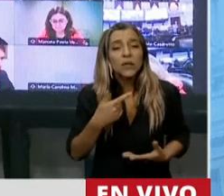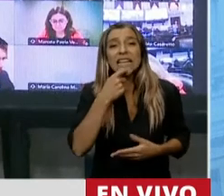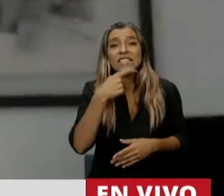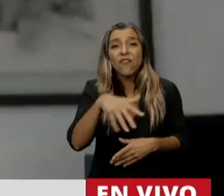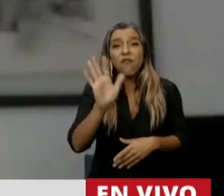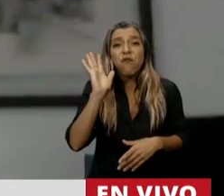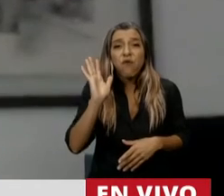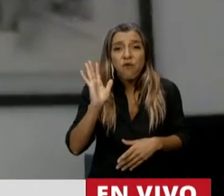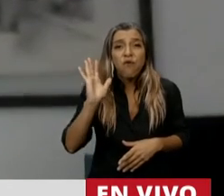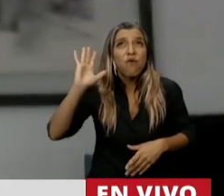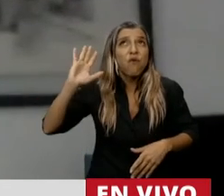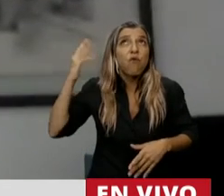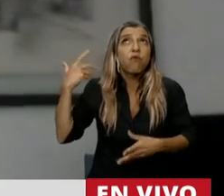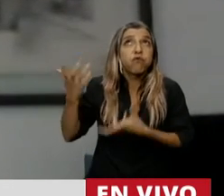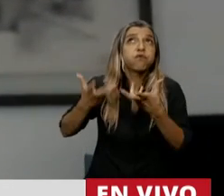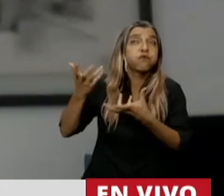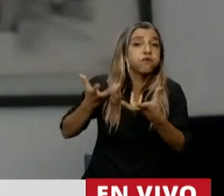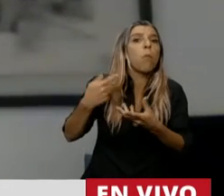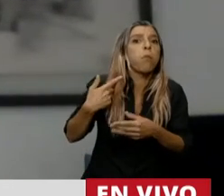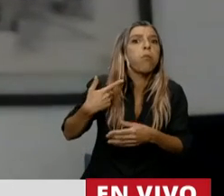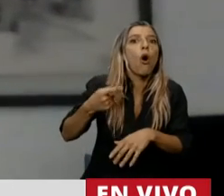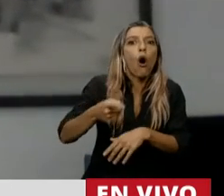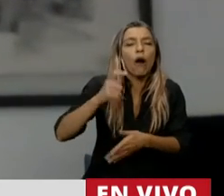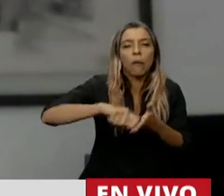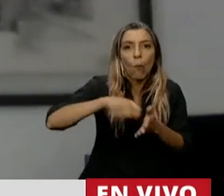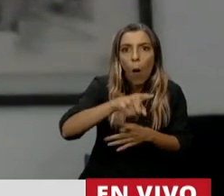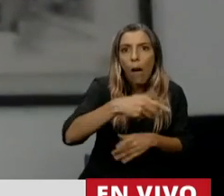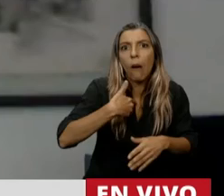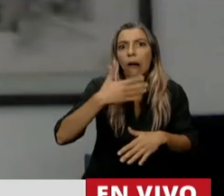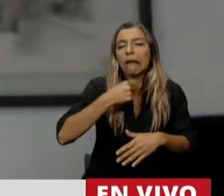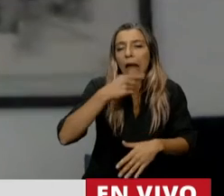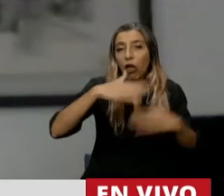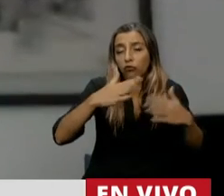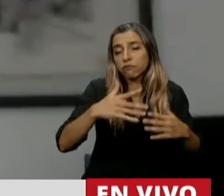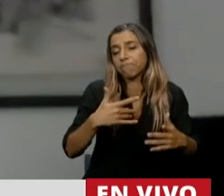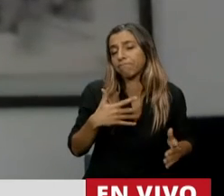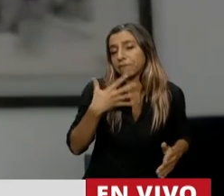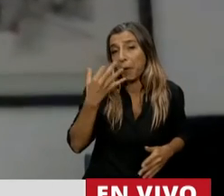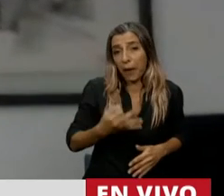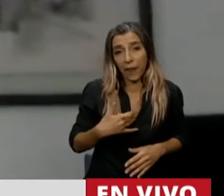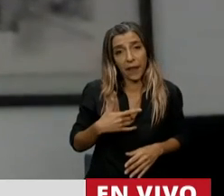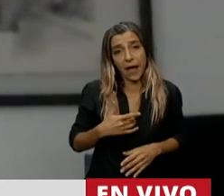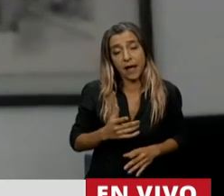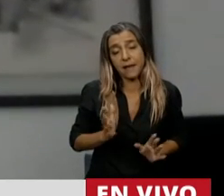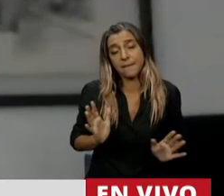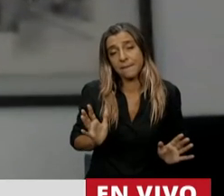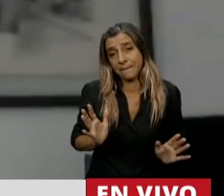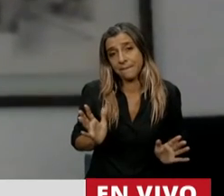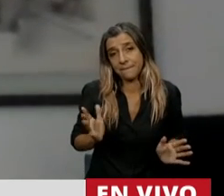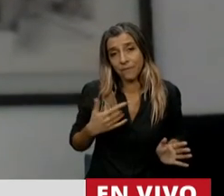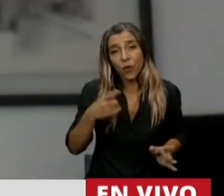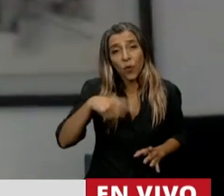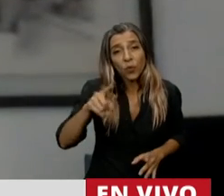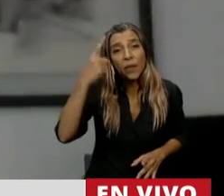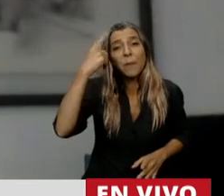inmobiliario, le quiero decir que hablan desde el absoluto desconocimiento. No creo que nadie de este Congreso piense que en San